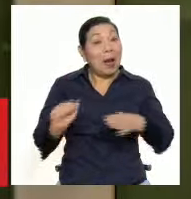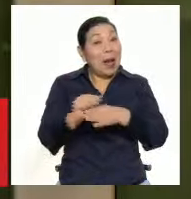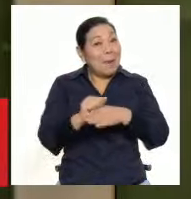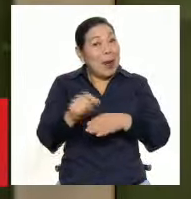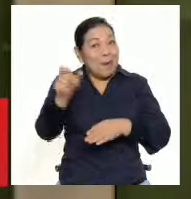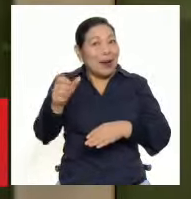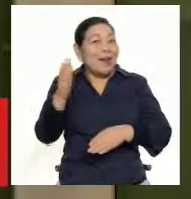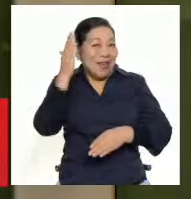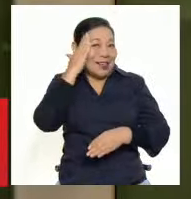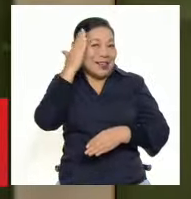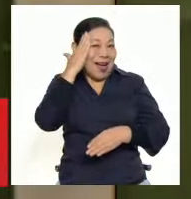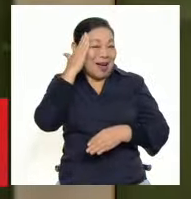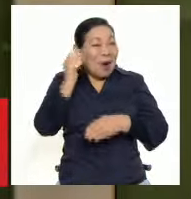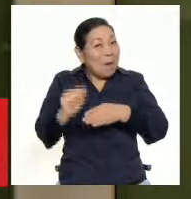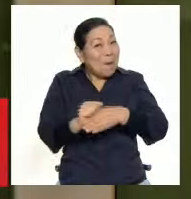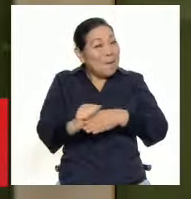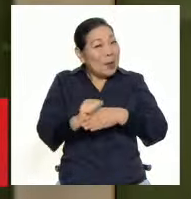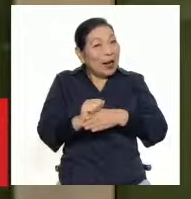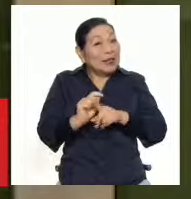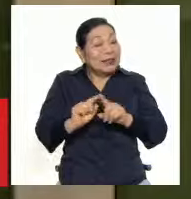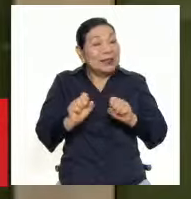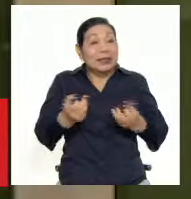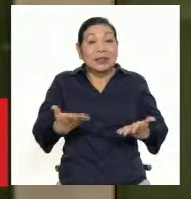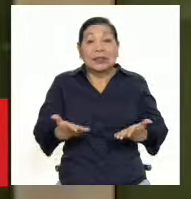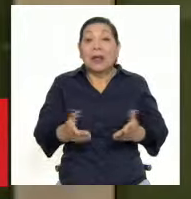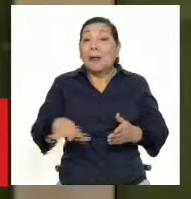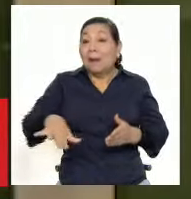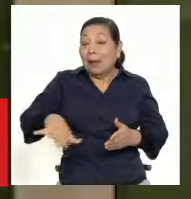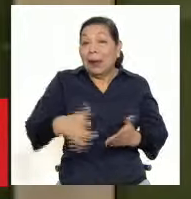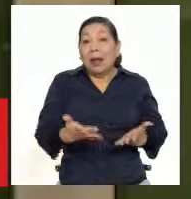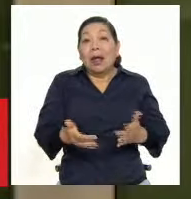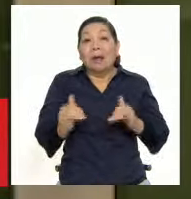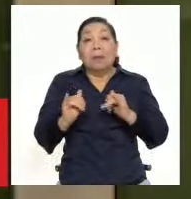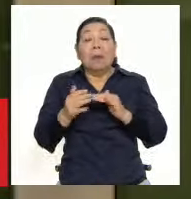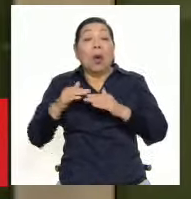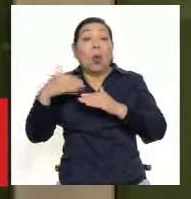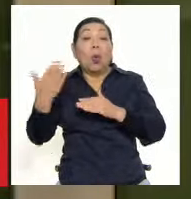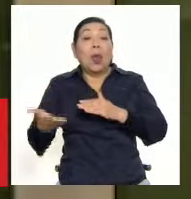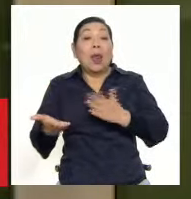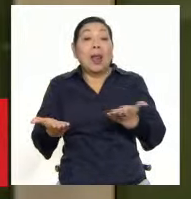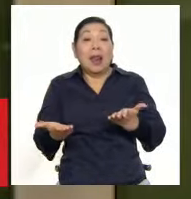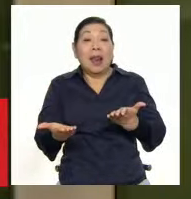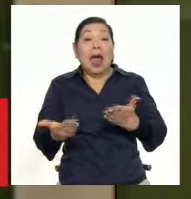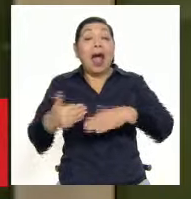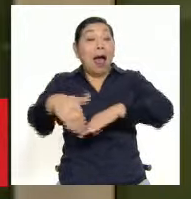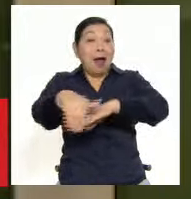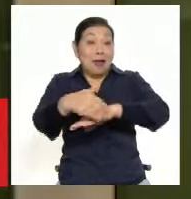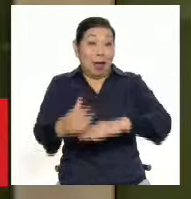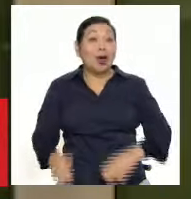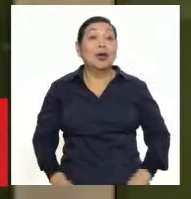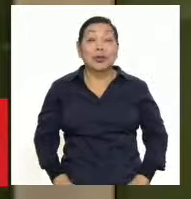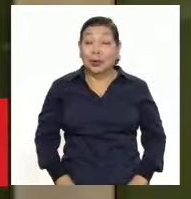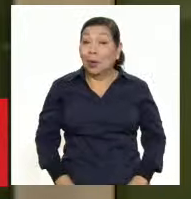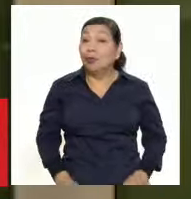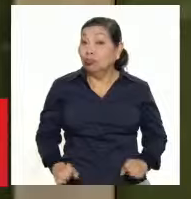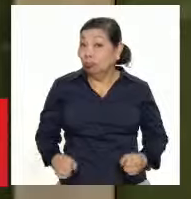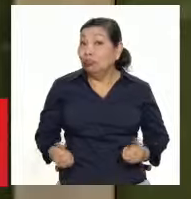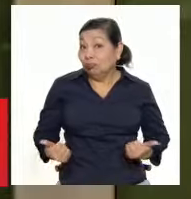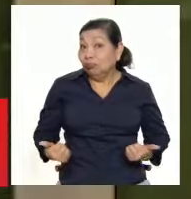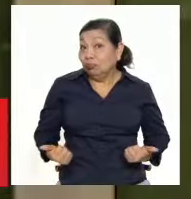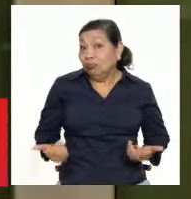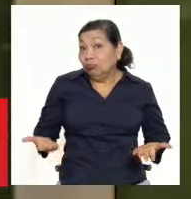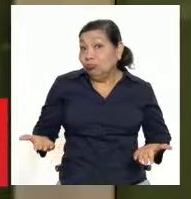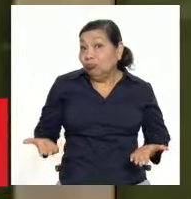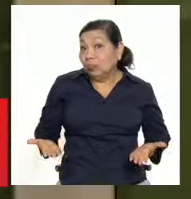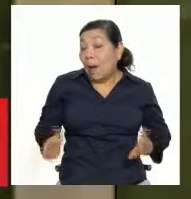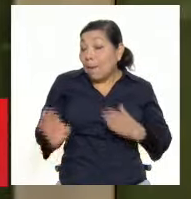estamos aprendiendo de los simulacros. El hecho también que la población haya pernoctado, por ejemplo, en la calle, de alguna manera también es una